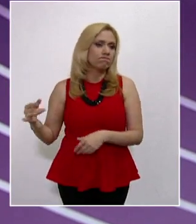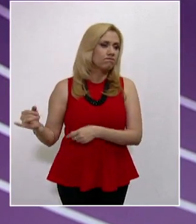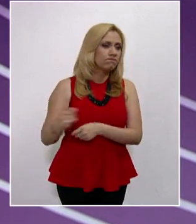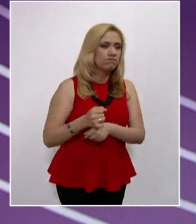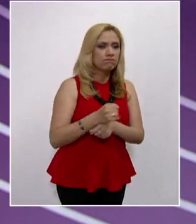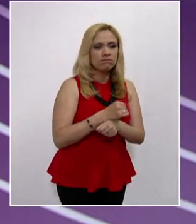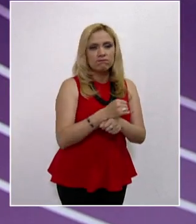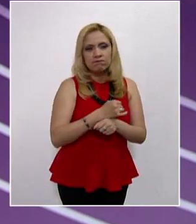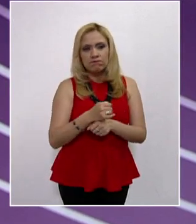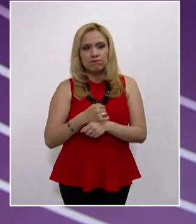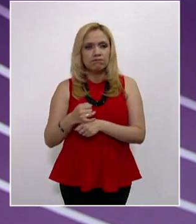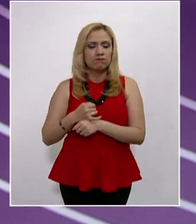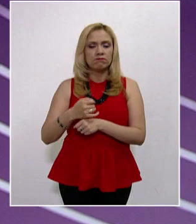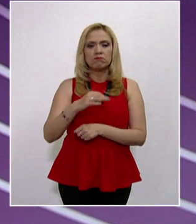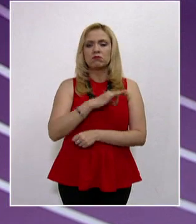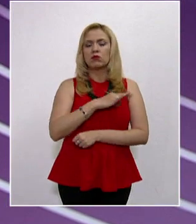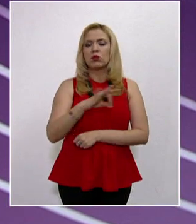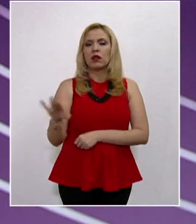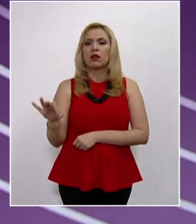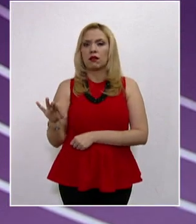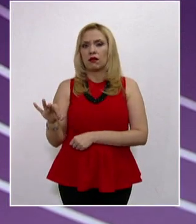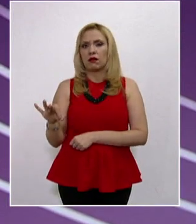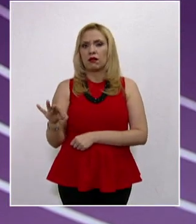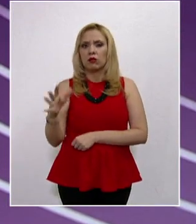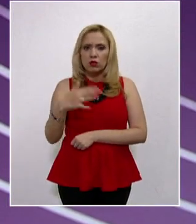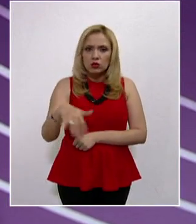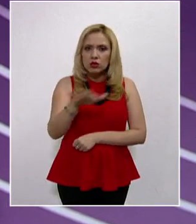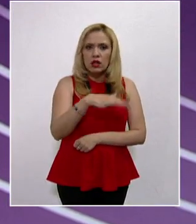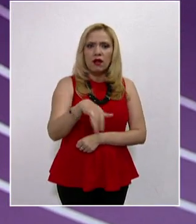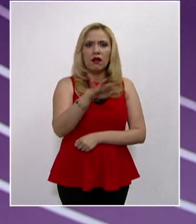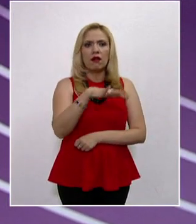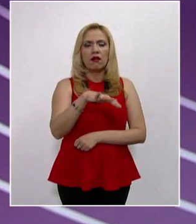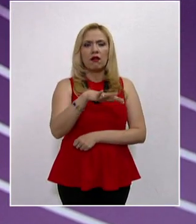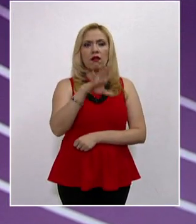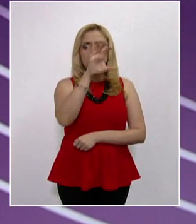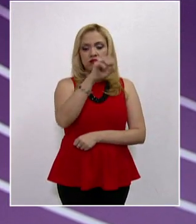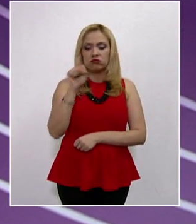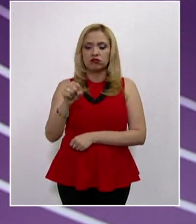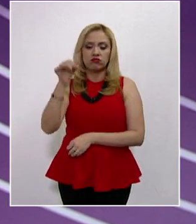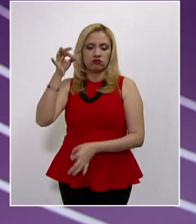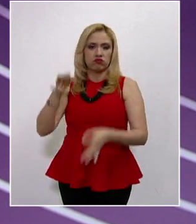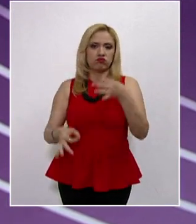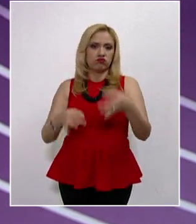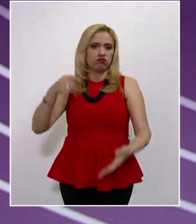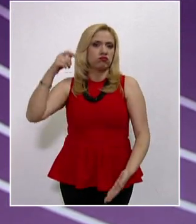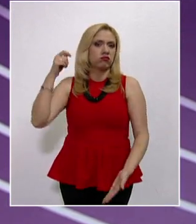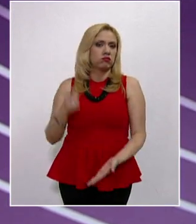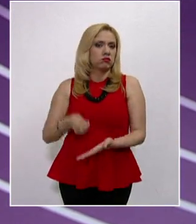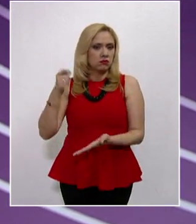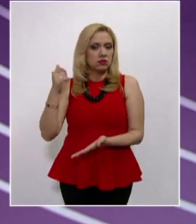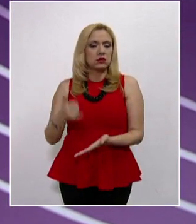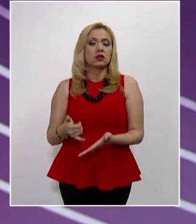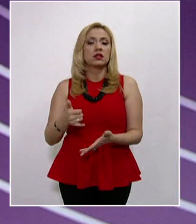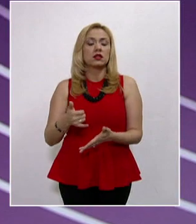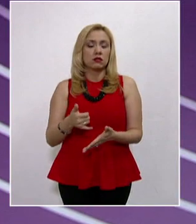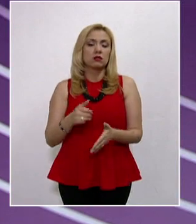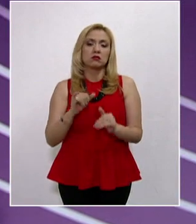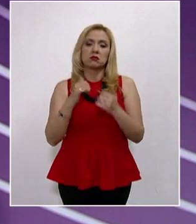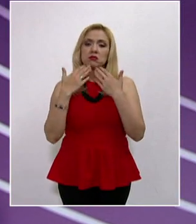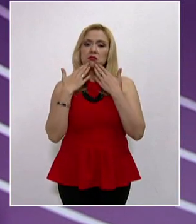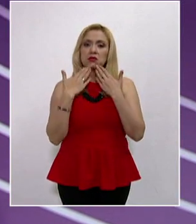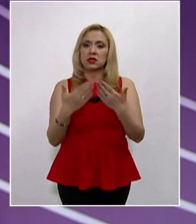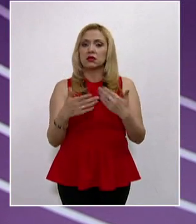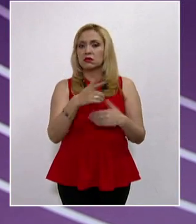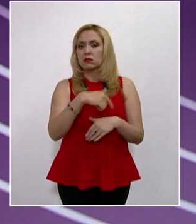la posibilidad de buscar, perseguir, enjuiciar este tipo de conductas, y por lo tanto es válido que